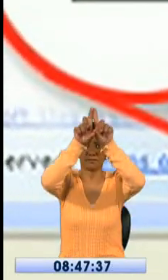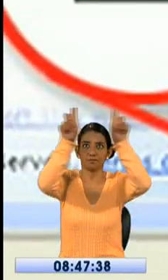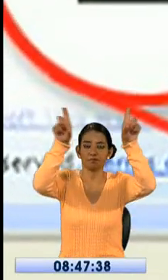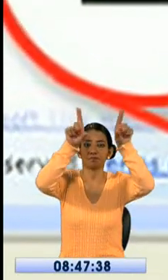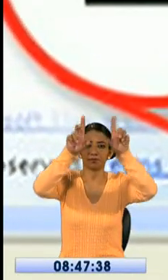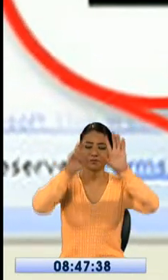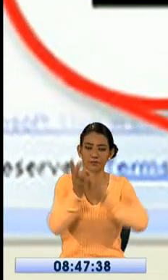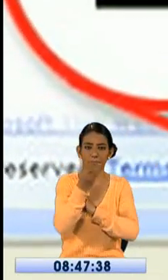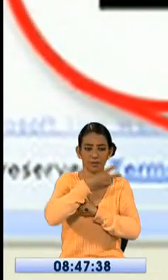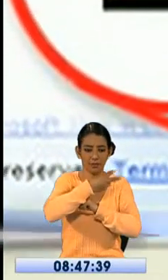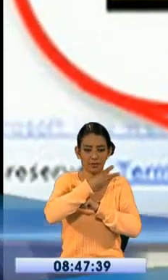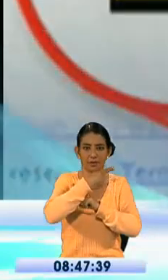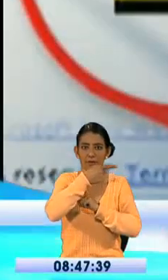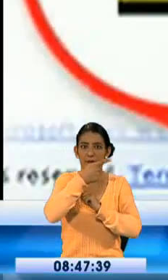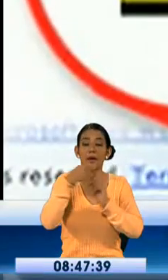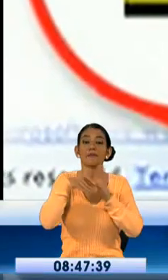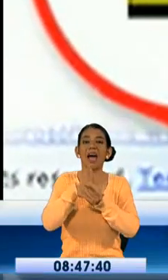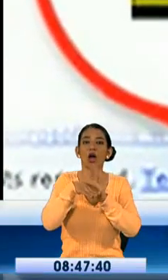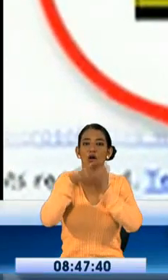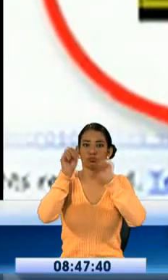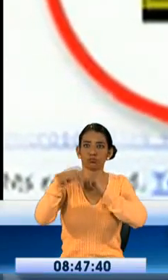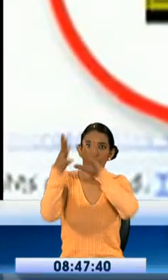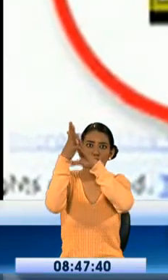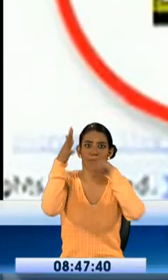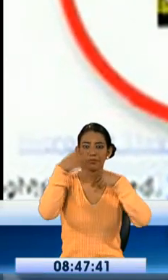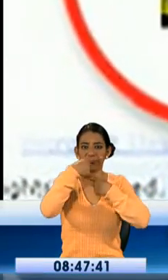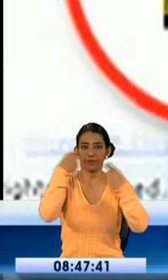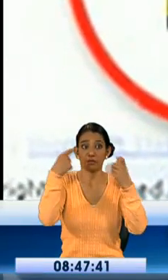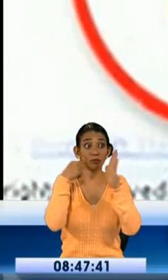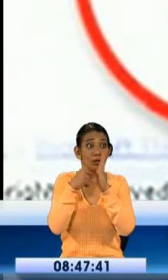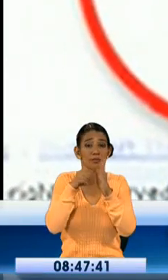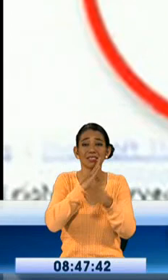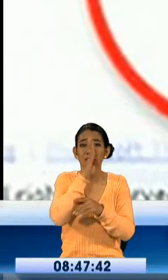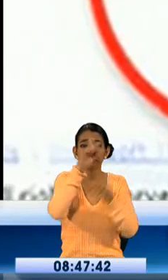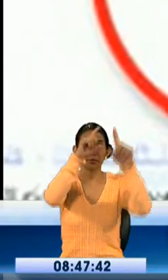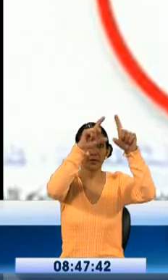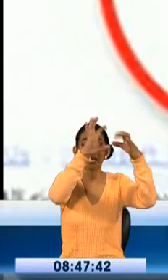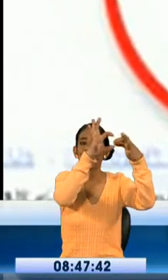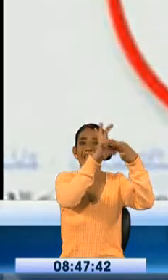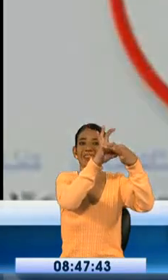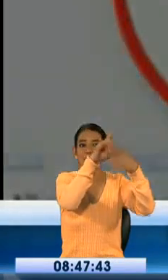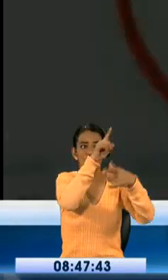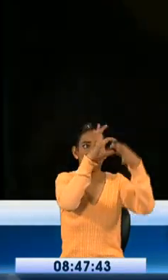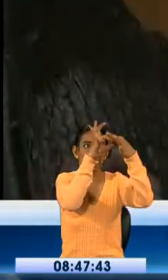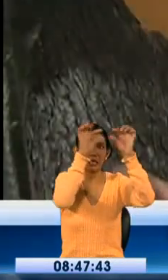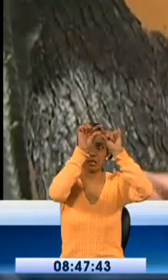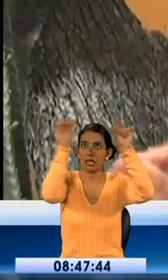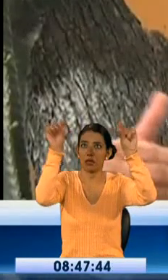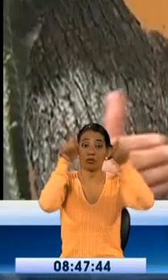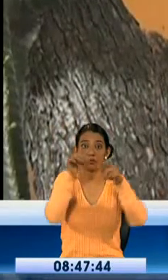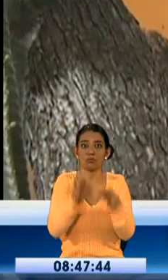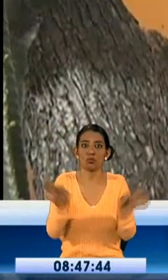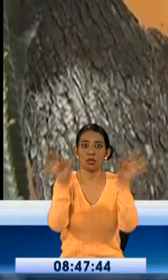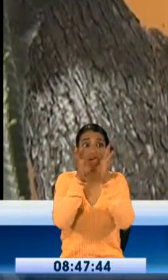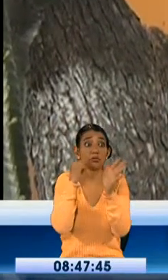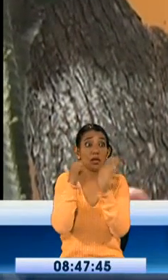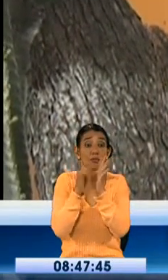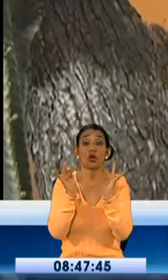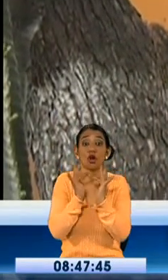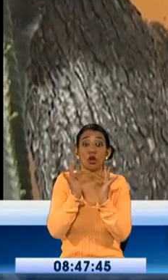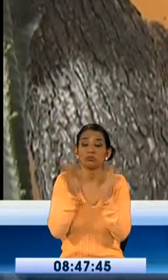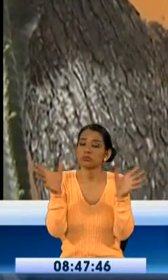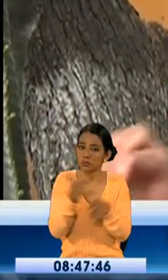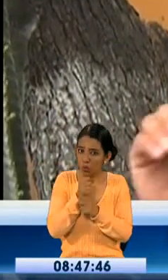suelen ser clonadas. Para ello debe fijarse que exista un candado en la barra de dirección. Que eso indica que la conexión es